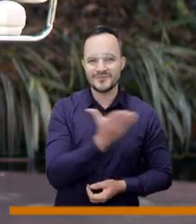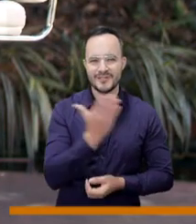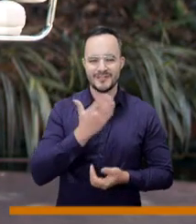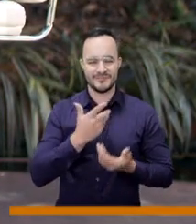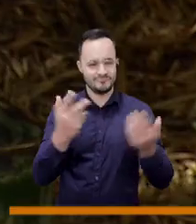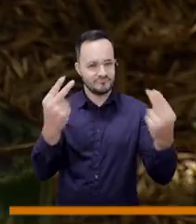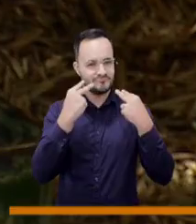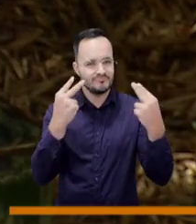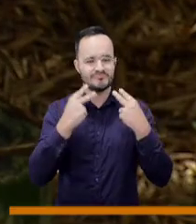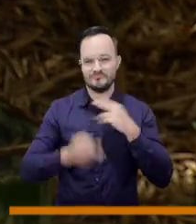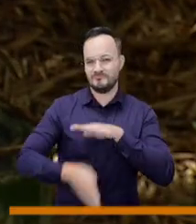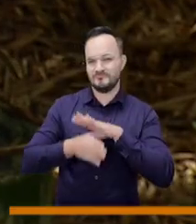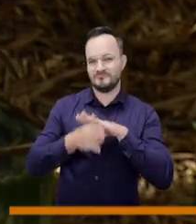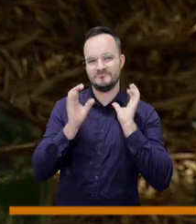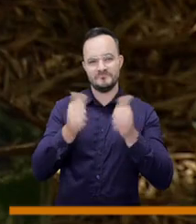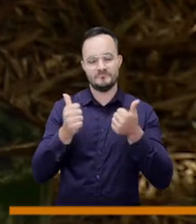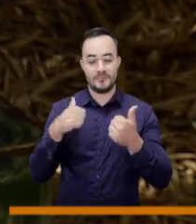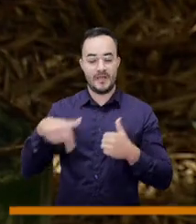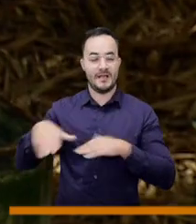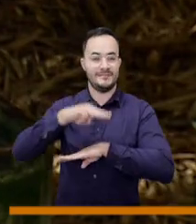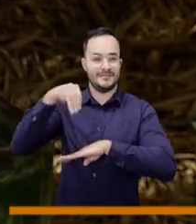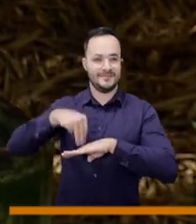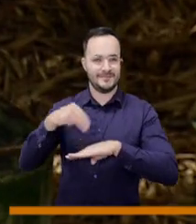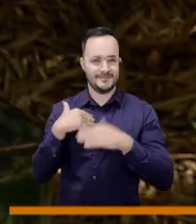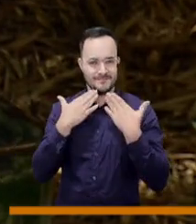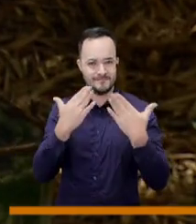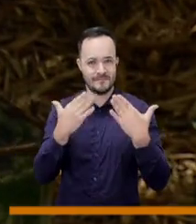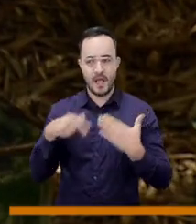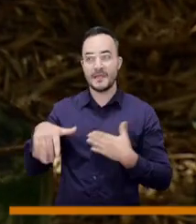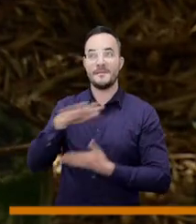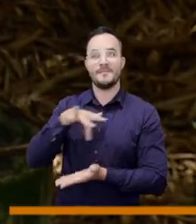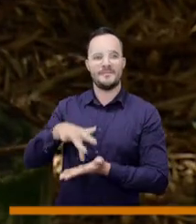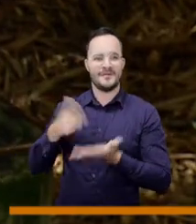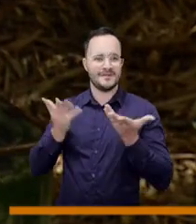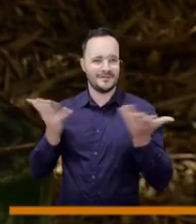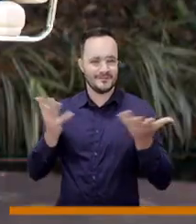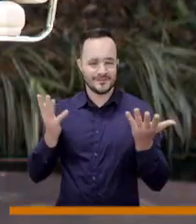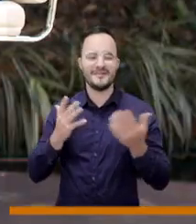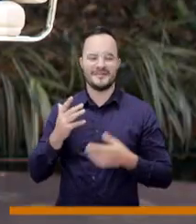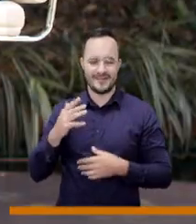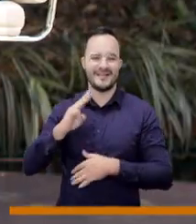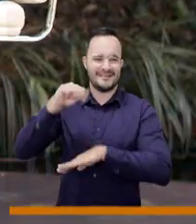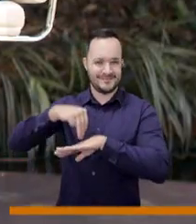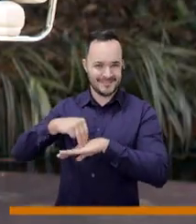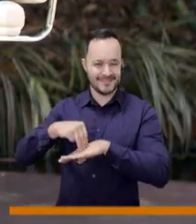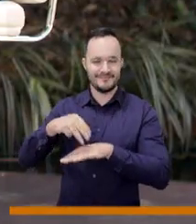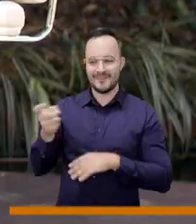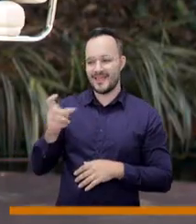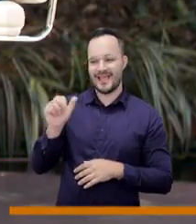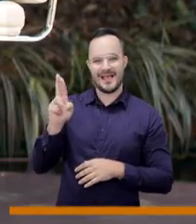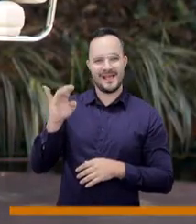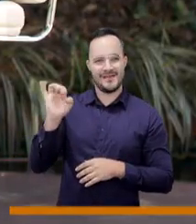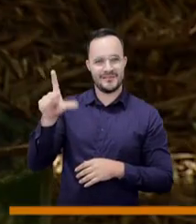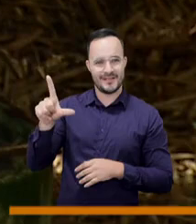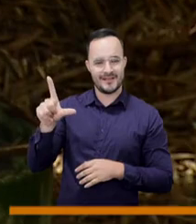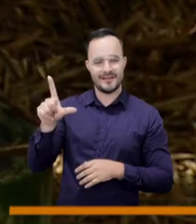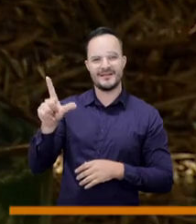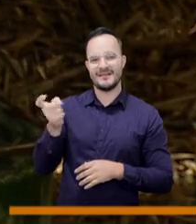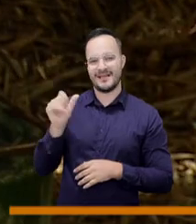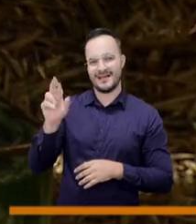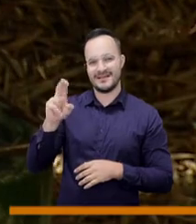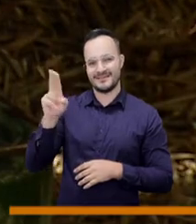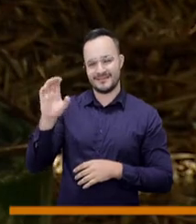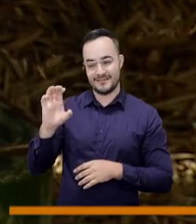Gracias por continuar con nosotros, que seguimos desde el canal Telemedellín, el canal Gabriel García Márquez,